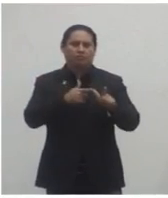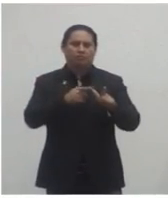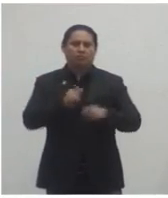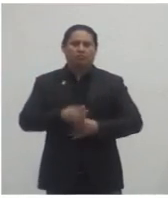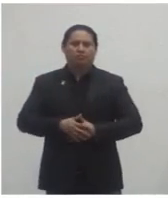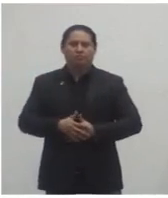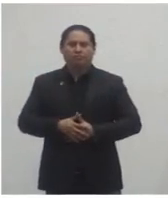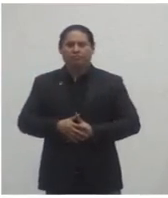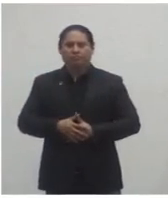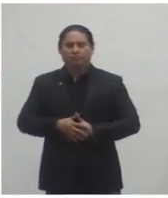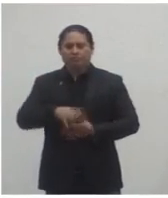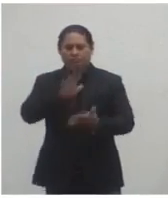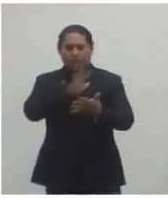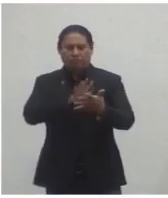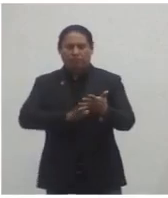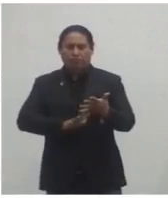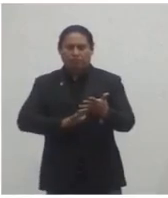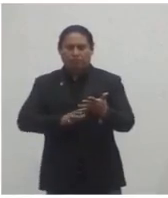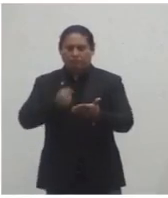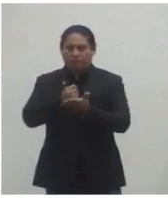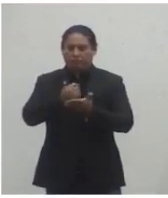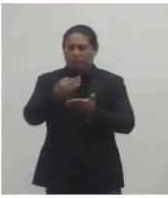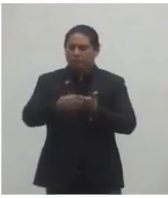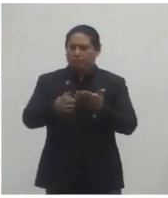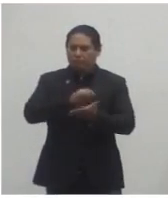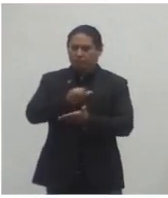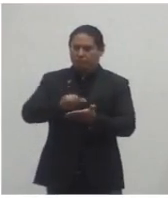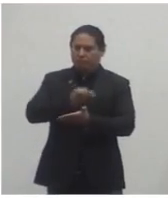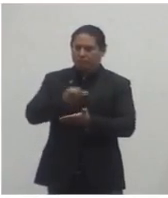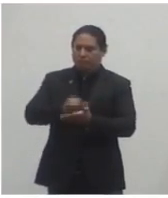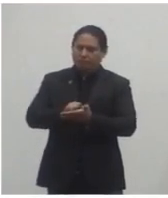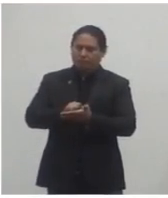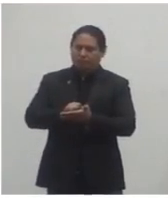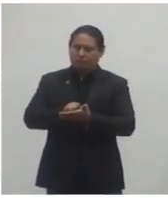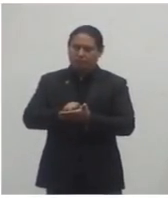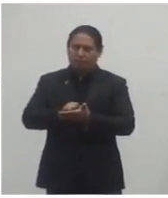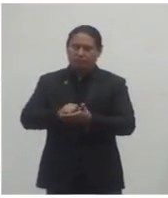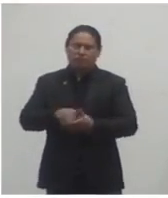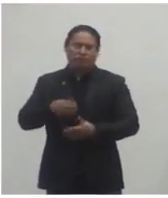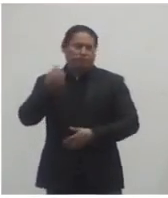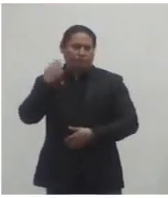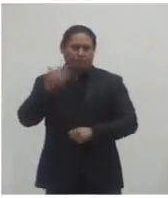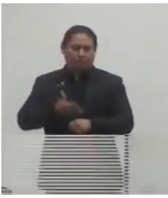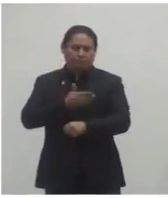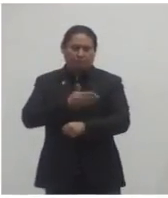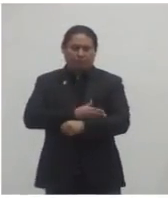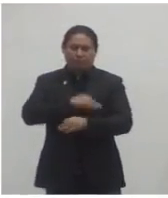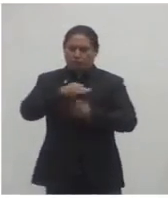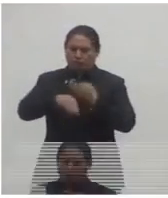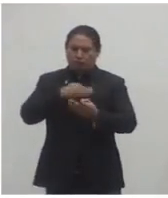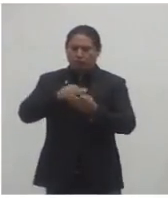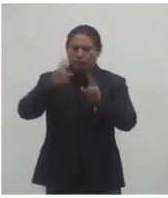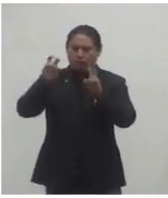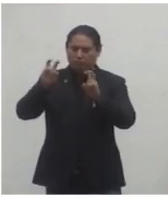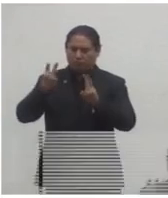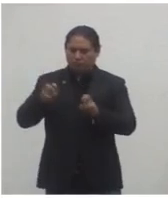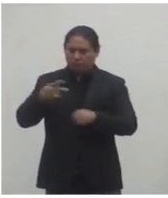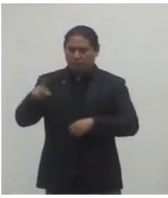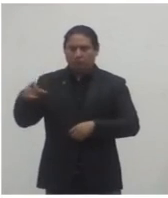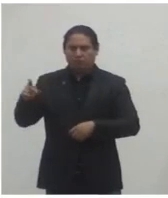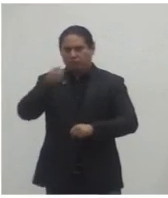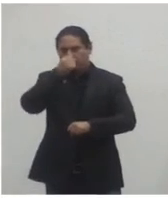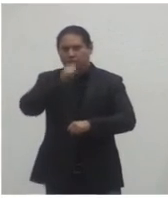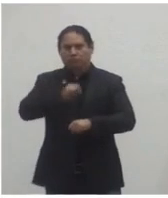siguientes: lectura y, en su caso, aprobación del acta de la sesión anterior, y todos aquellos asuntos con los que dé cuenta